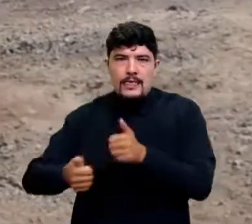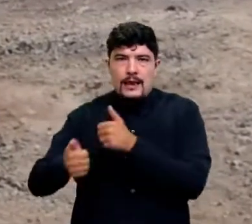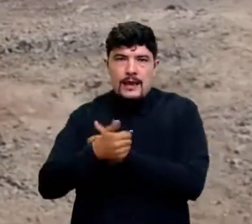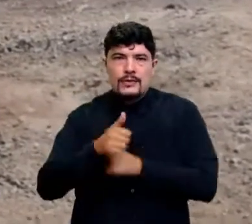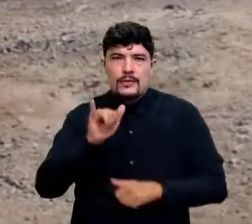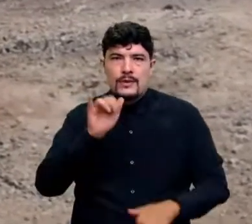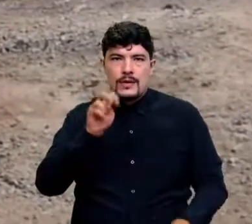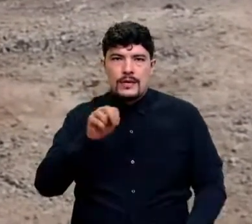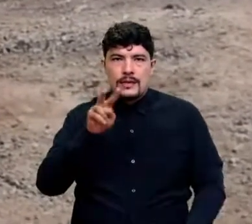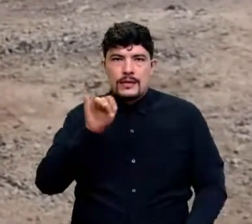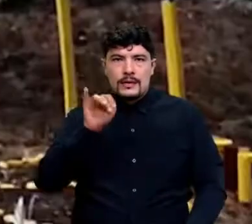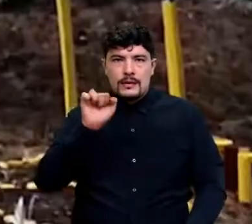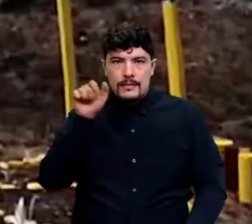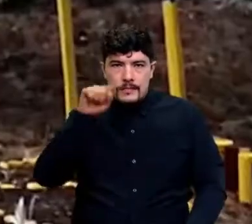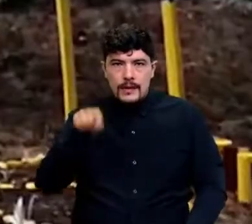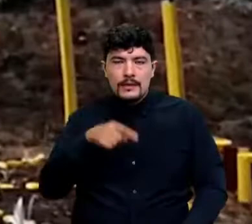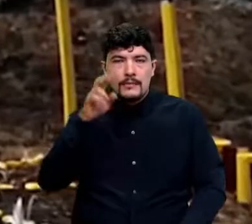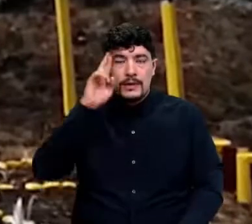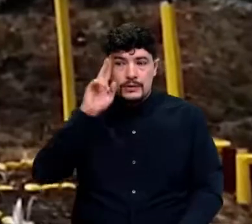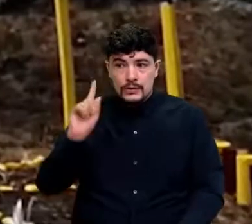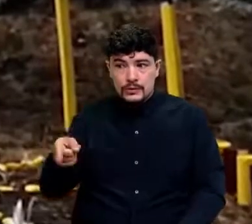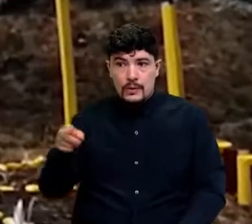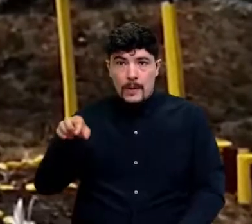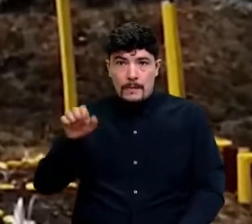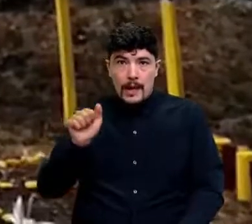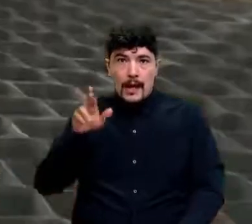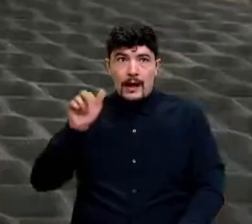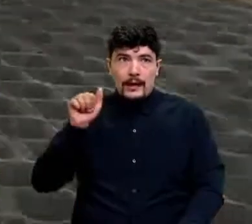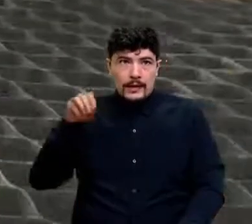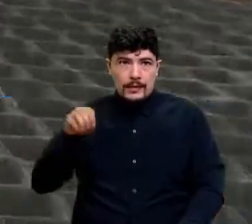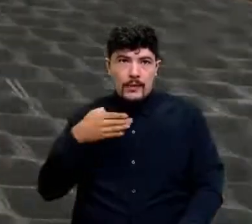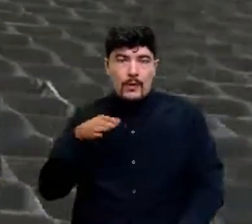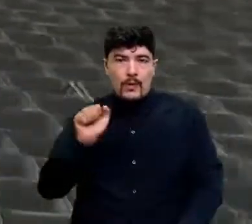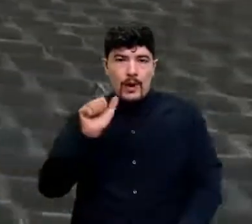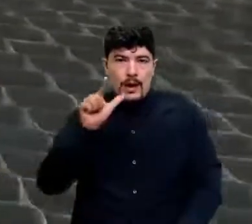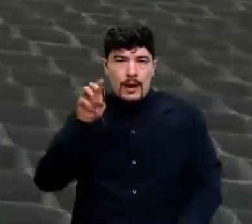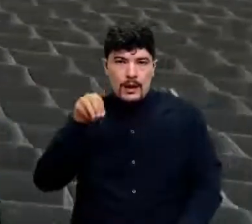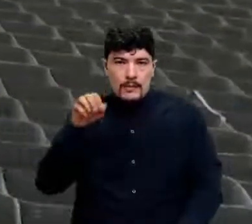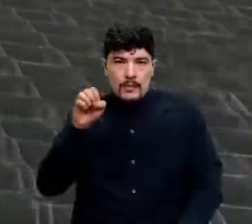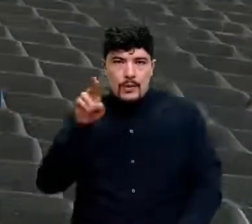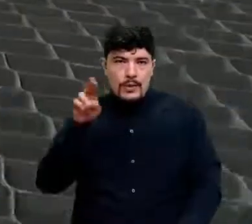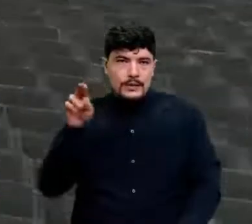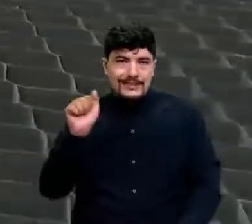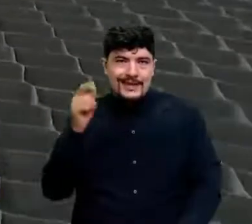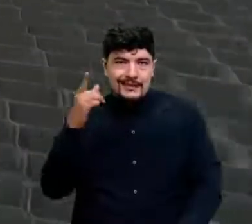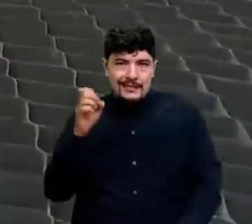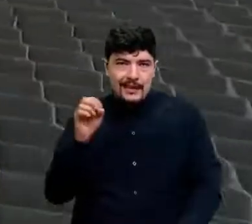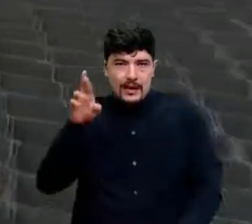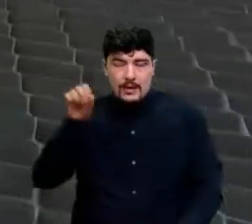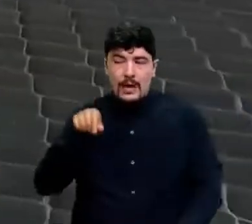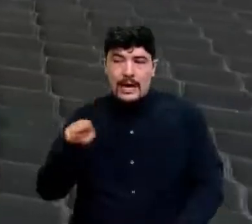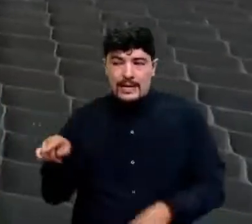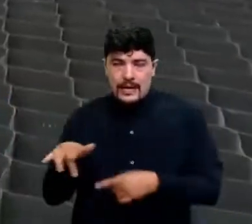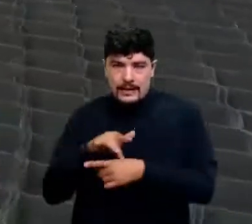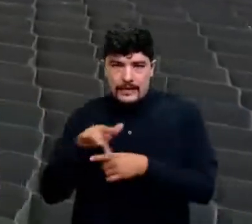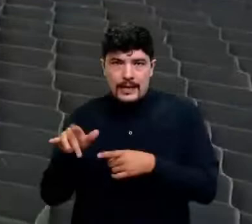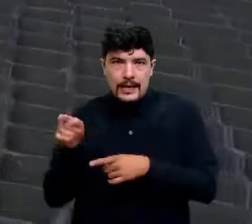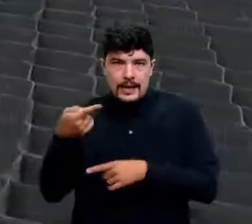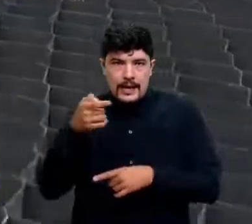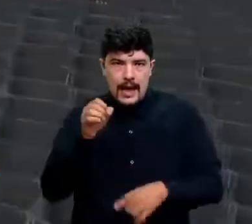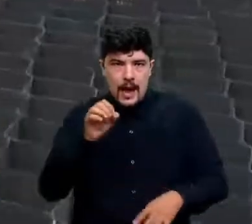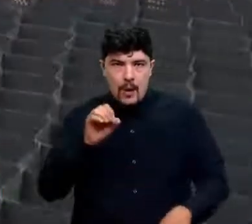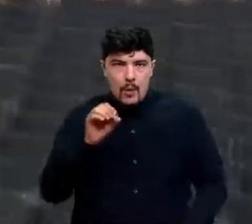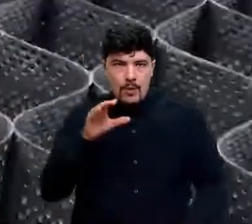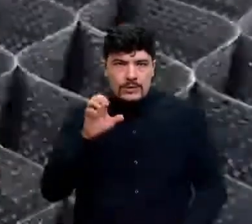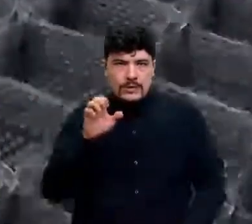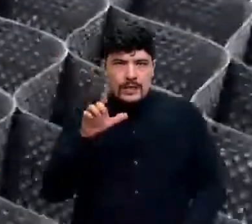Por estas hemos pasado por el páramo del Almorzadero, en el cual se están implementando unas geoceldas